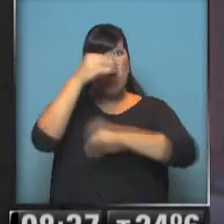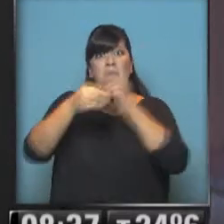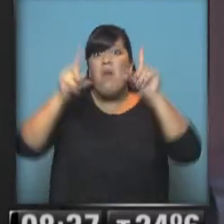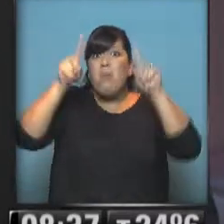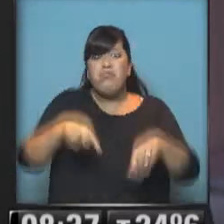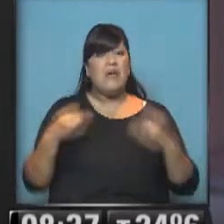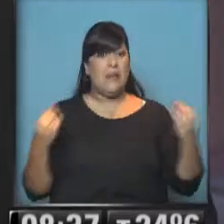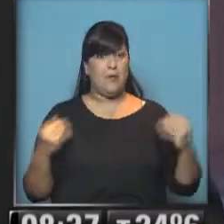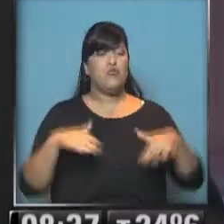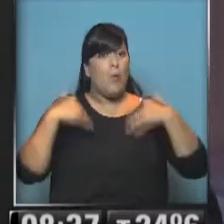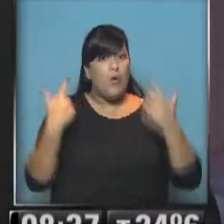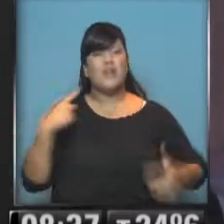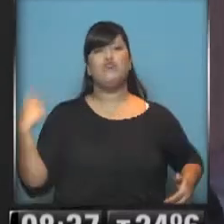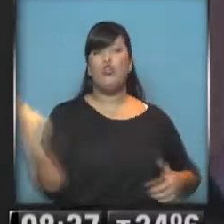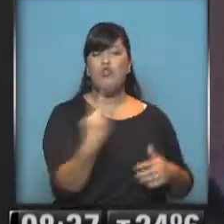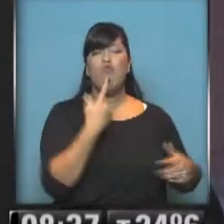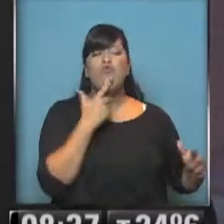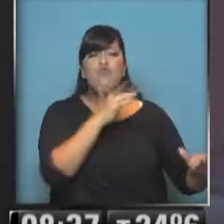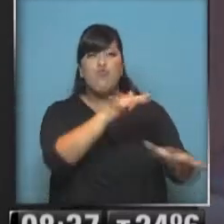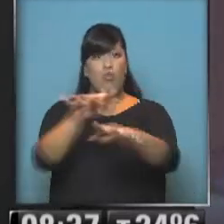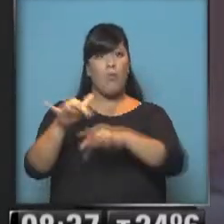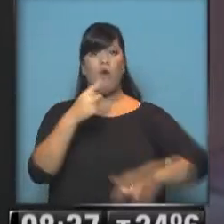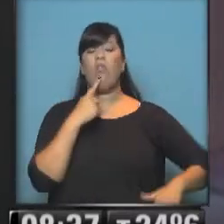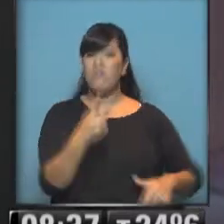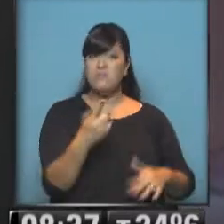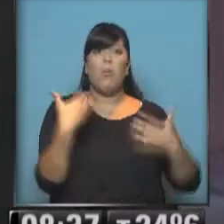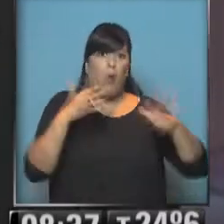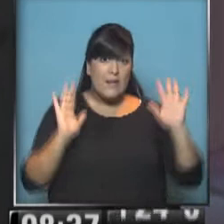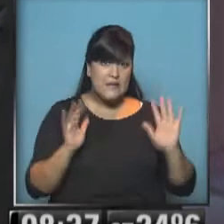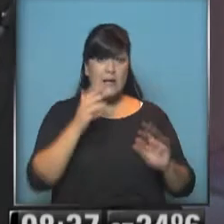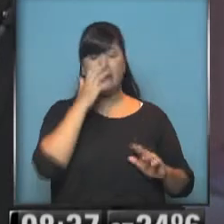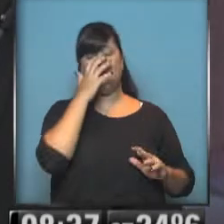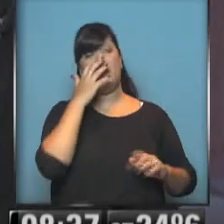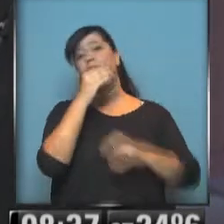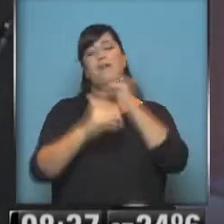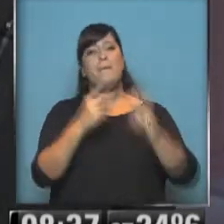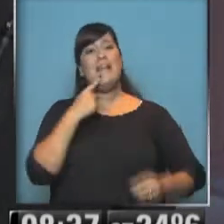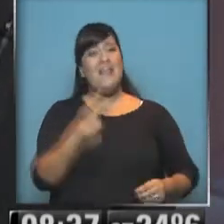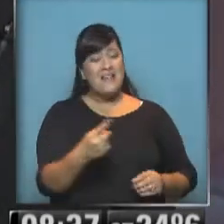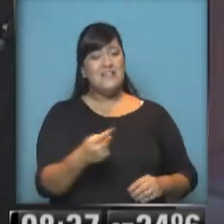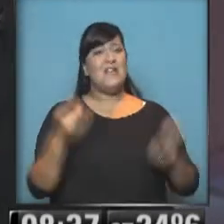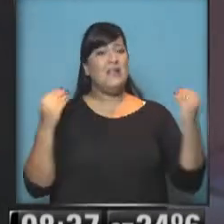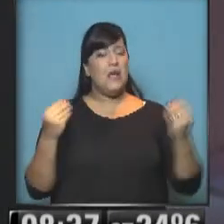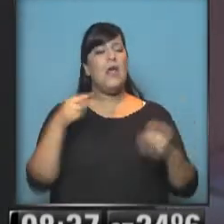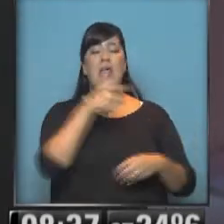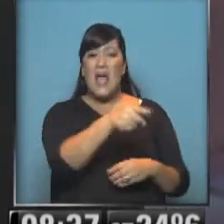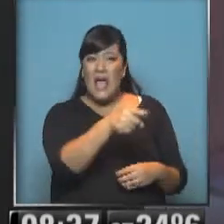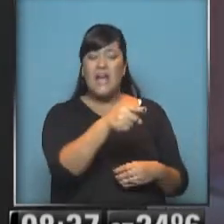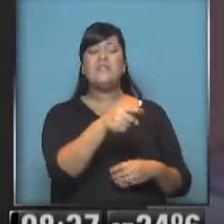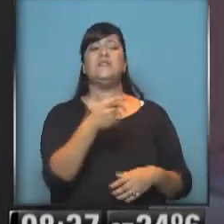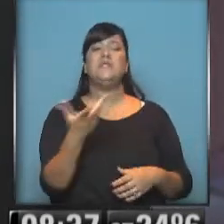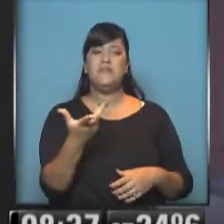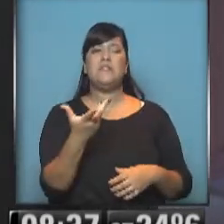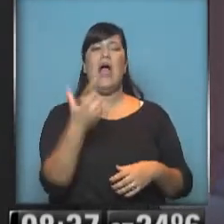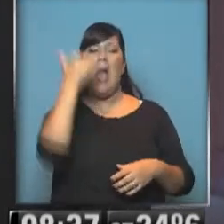Es por eso que todas las hipótesis están abiertas. Los familiares abonan la hipótesis de que fue víctima de una